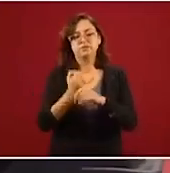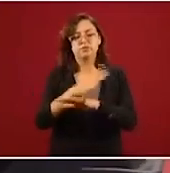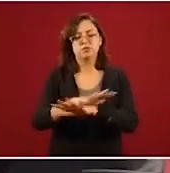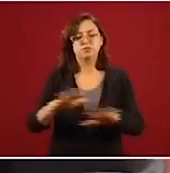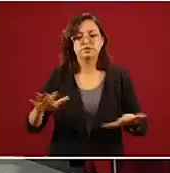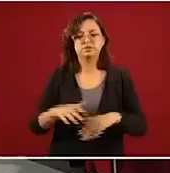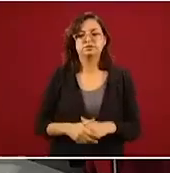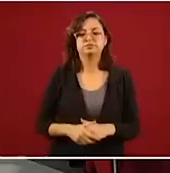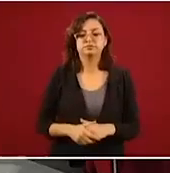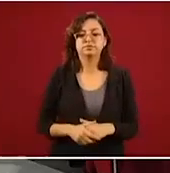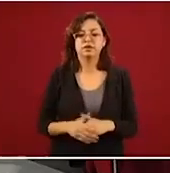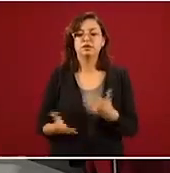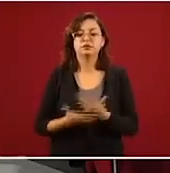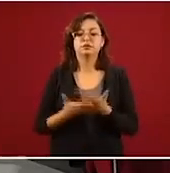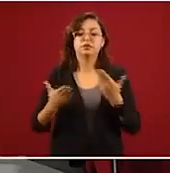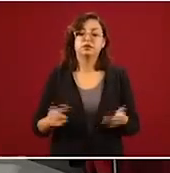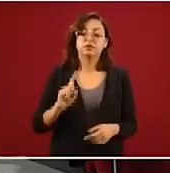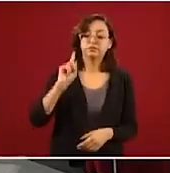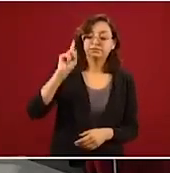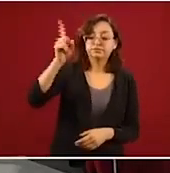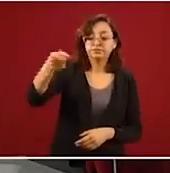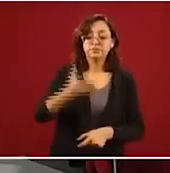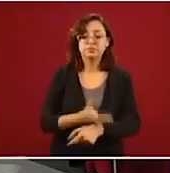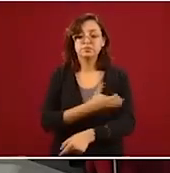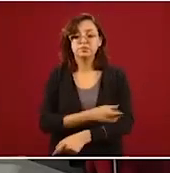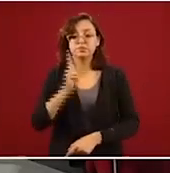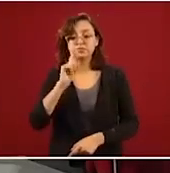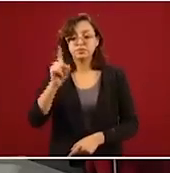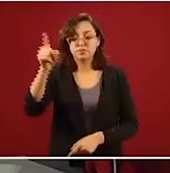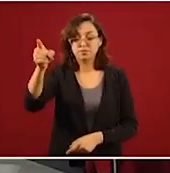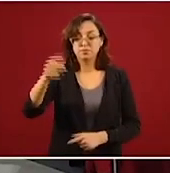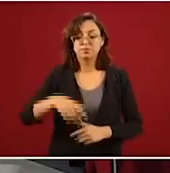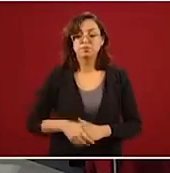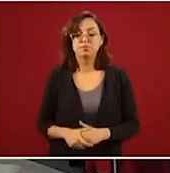sí, vámonos allá, allá, las compañeras.